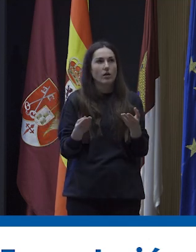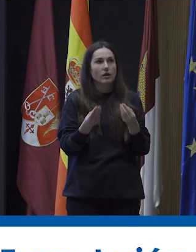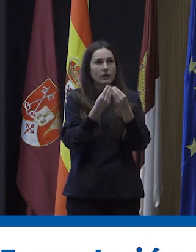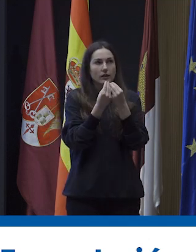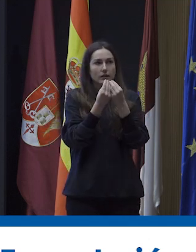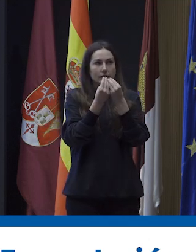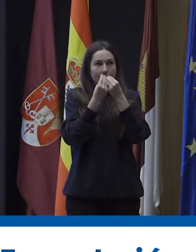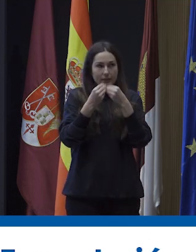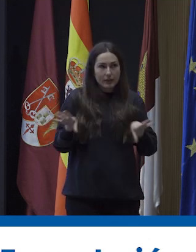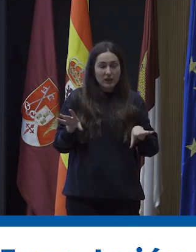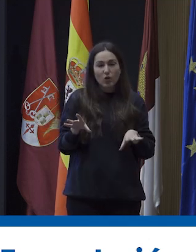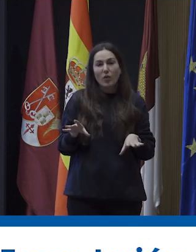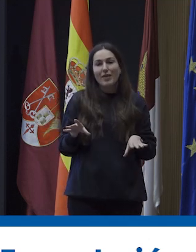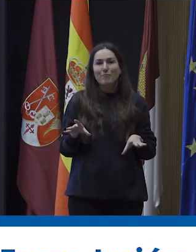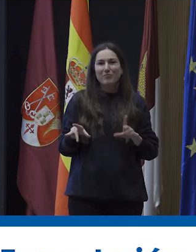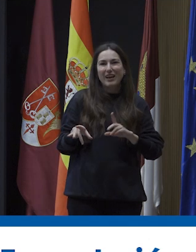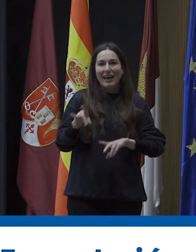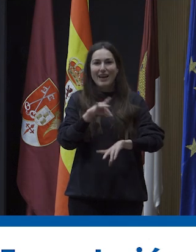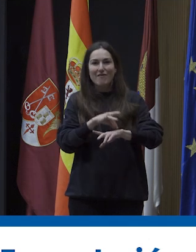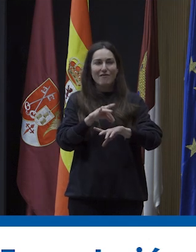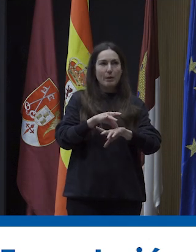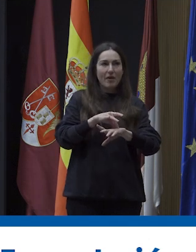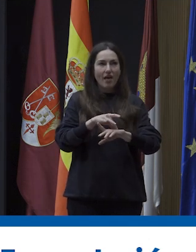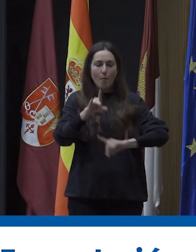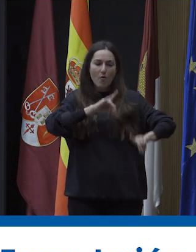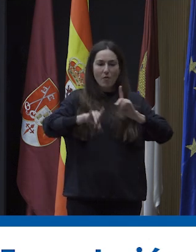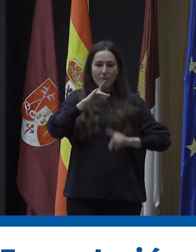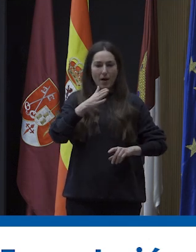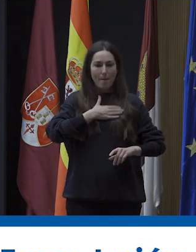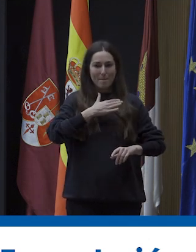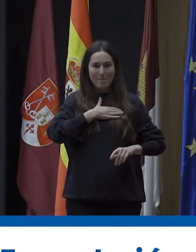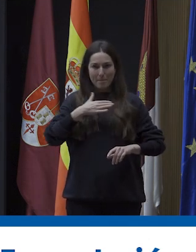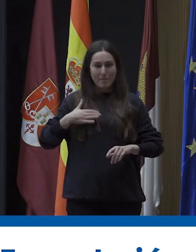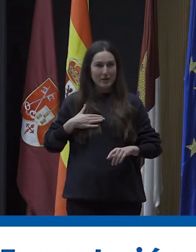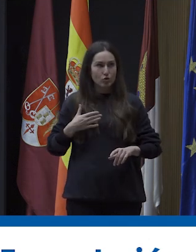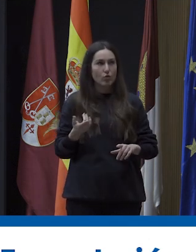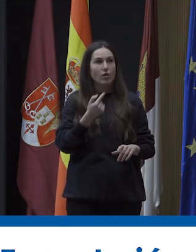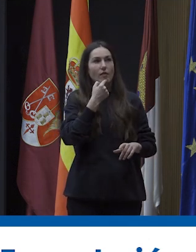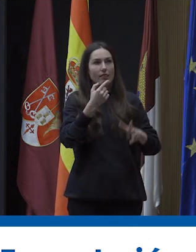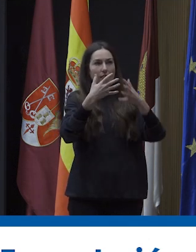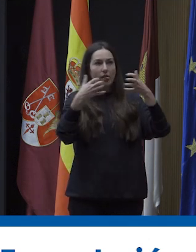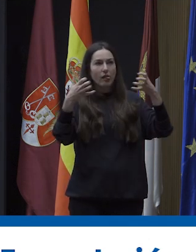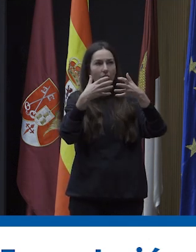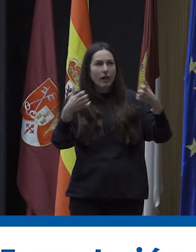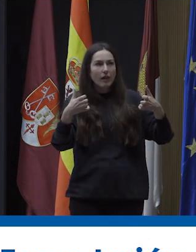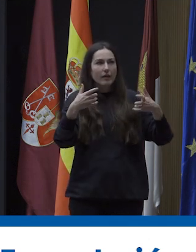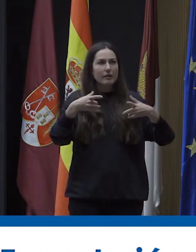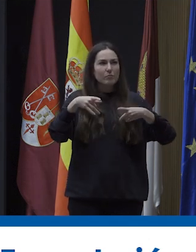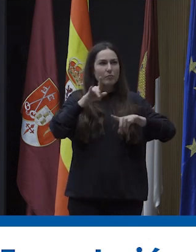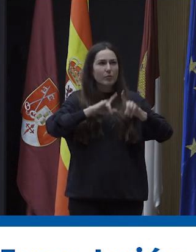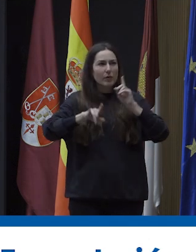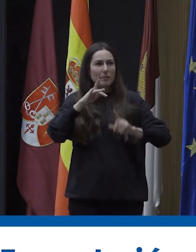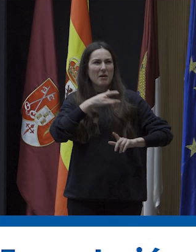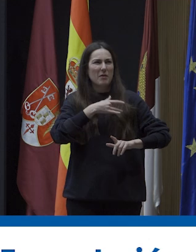un desorden en el pecho. Vale la pena que leamos un par de párrafos. Existe un trastorno del pecho marcado por unos fuertes y